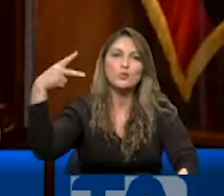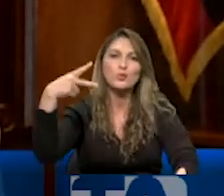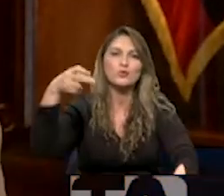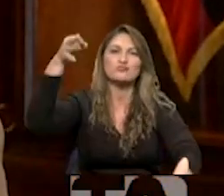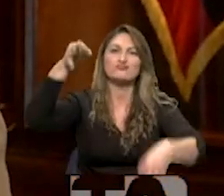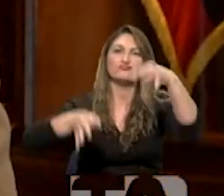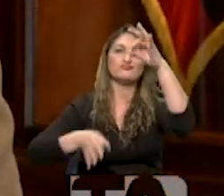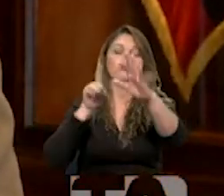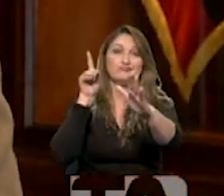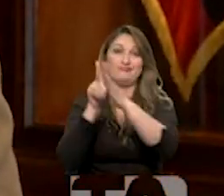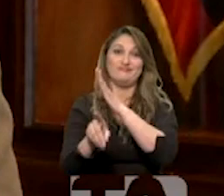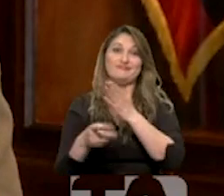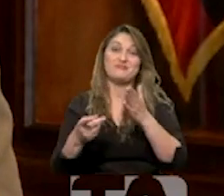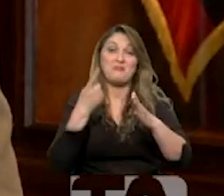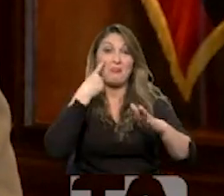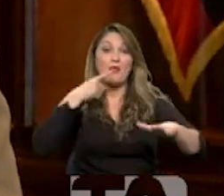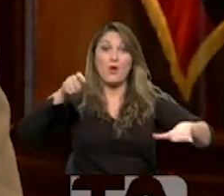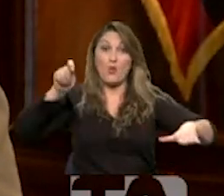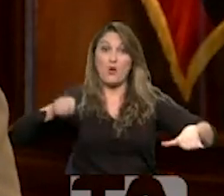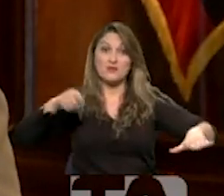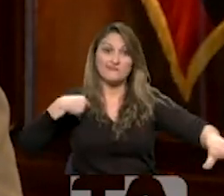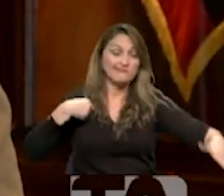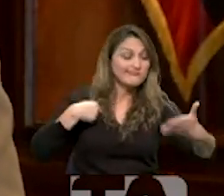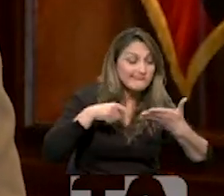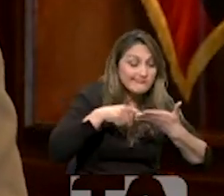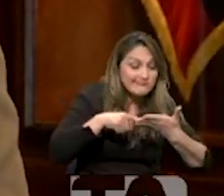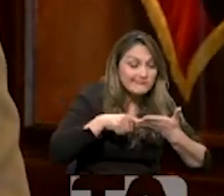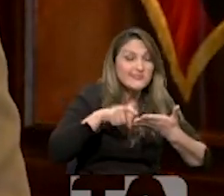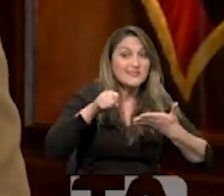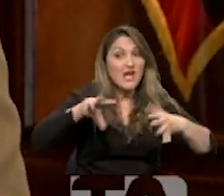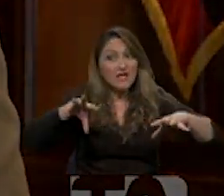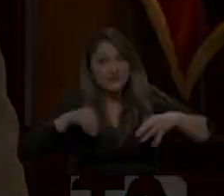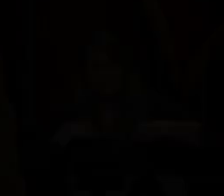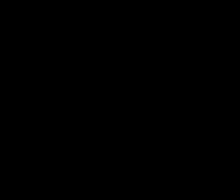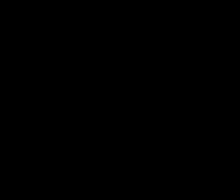debe calificar los requisitos de ambas solicitudes. En Quito, Andrea Samaniego, 24 horas.